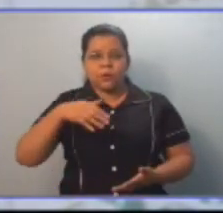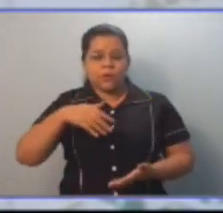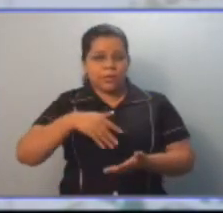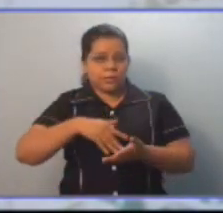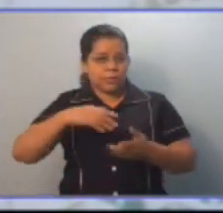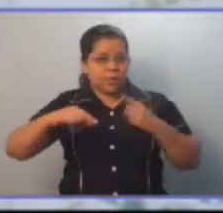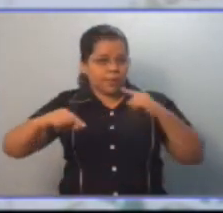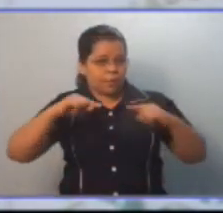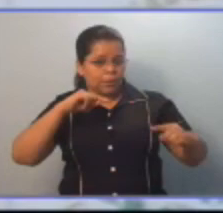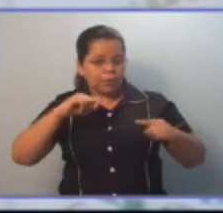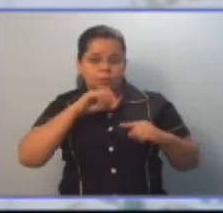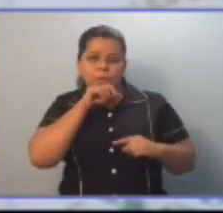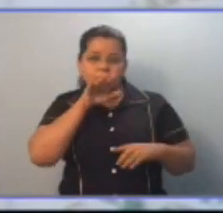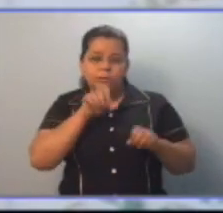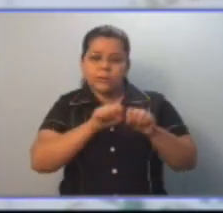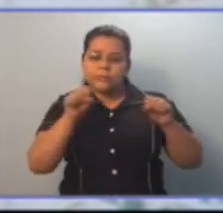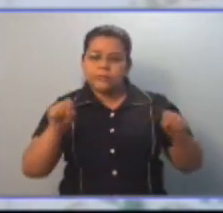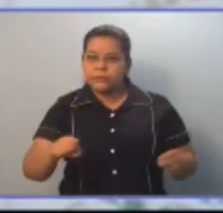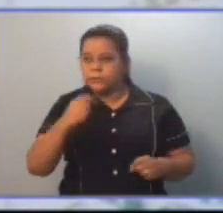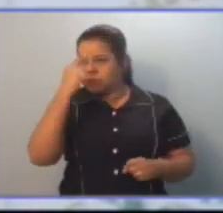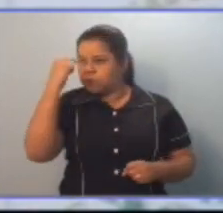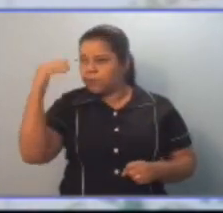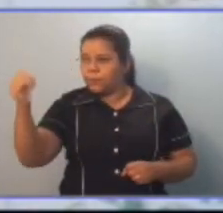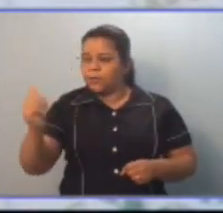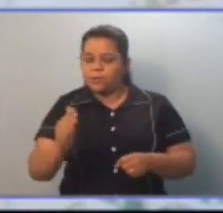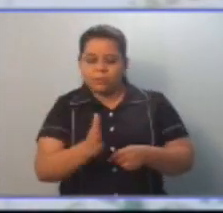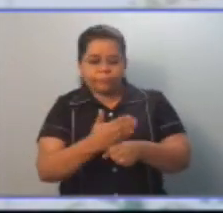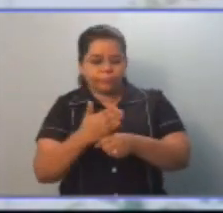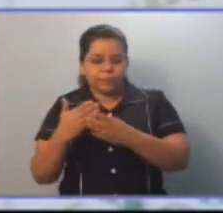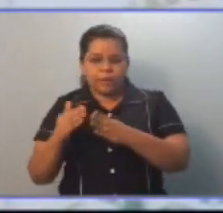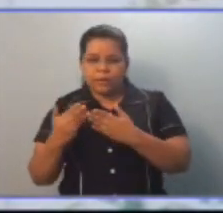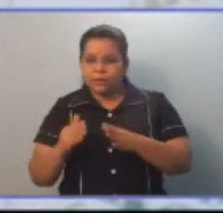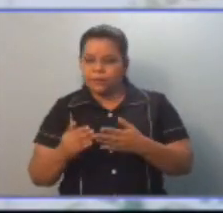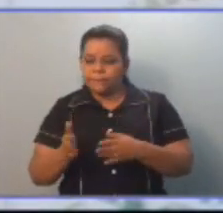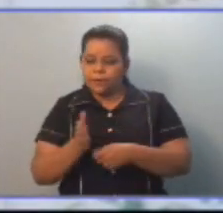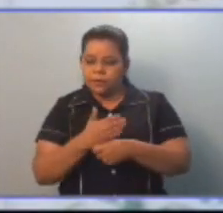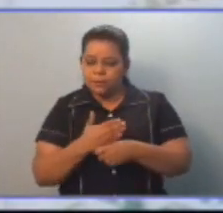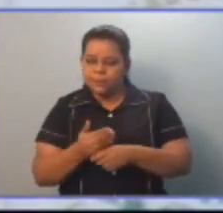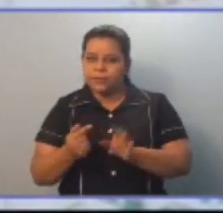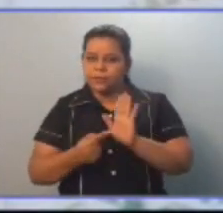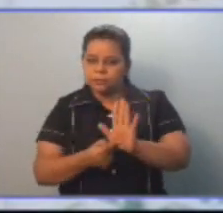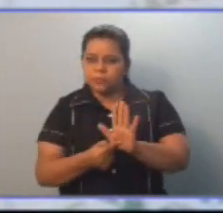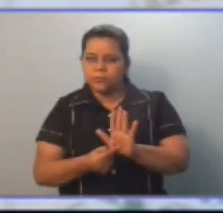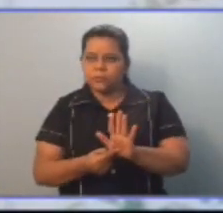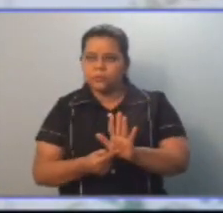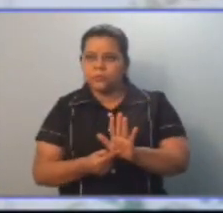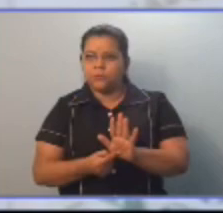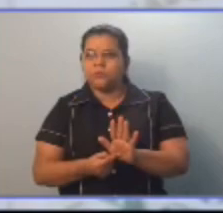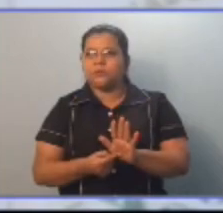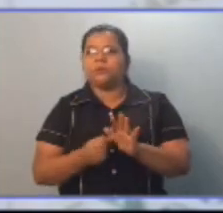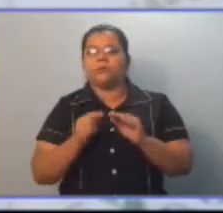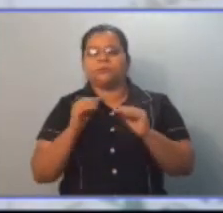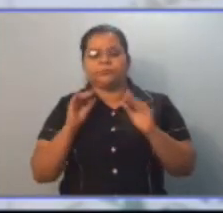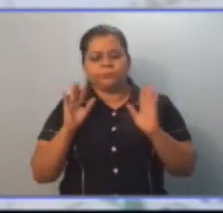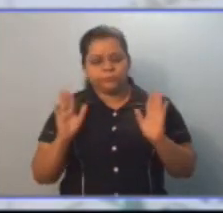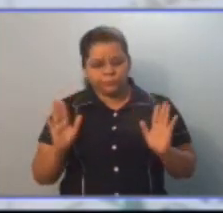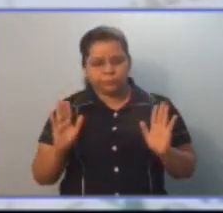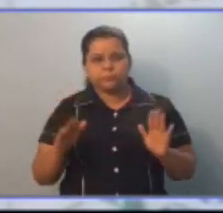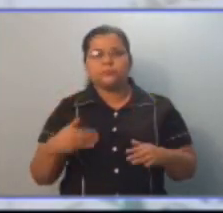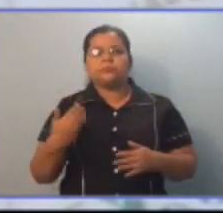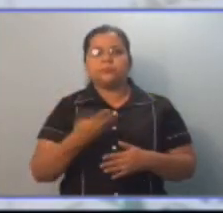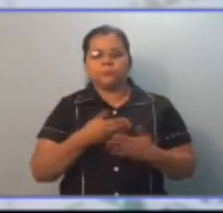y habla que el sistema político es pluralista y se expresa por medio de los partidos políticos, definitivamente que si se